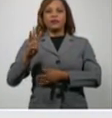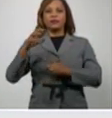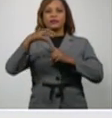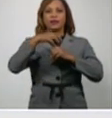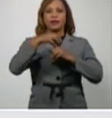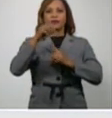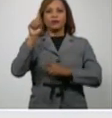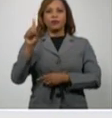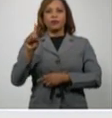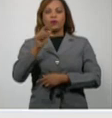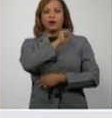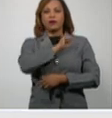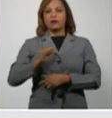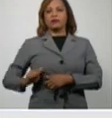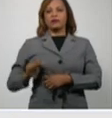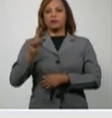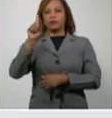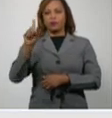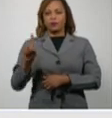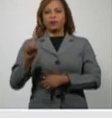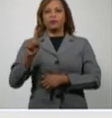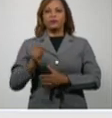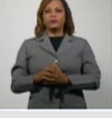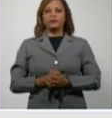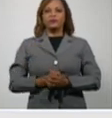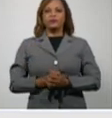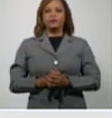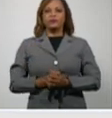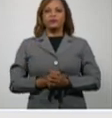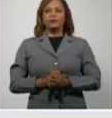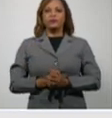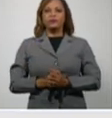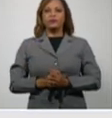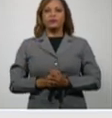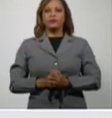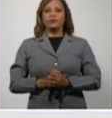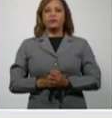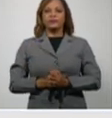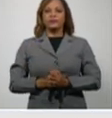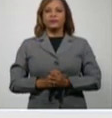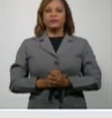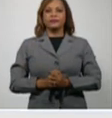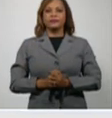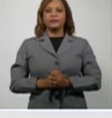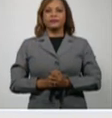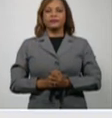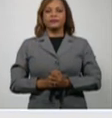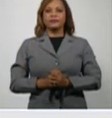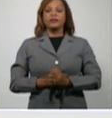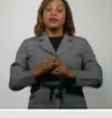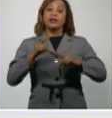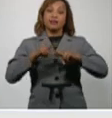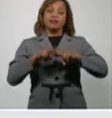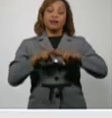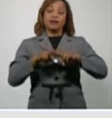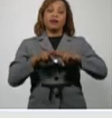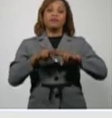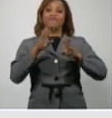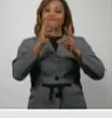Alquizar, un caso autóctono de cada uno. En La Habana todavía una cifra